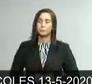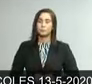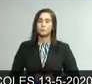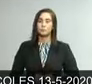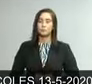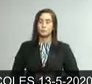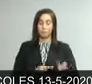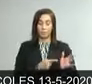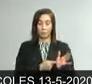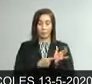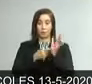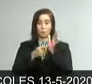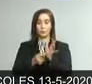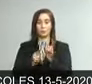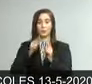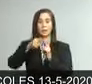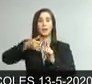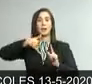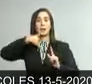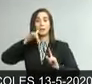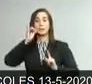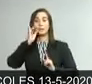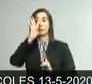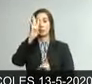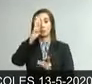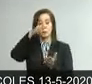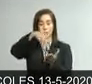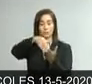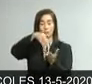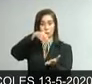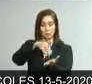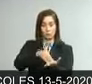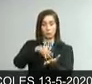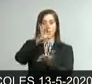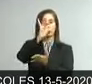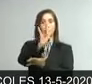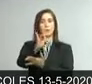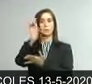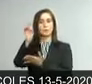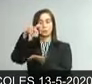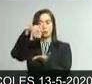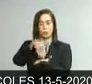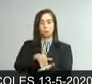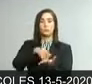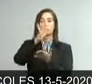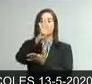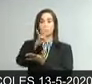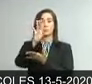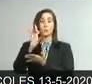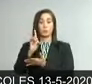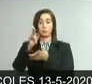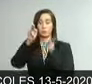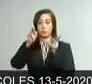reporta hasta el día de ayer 4.088.848 casos